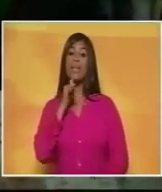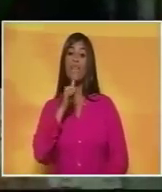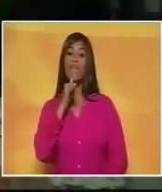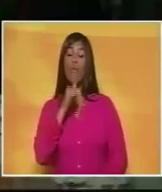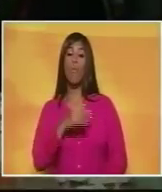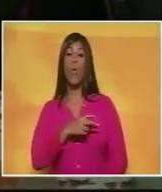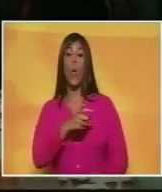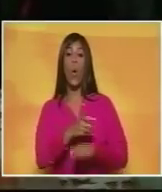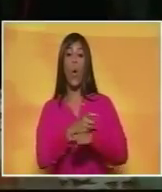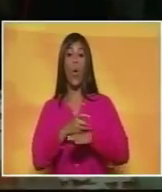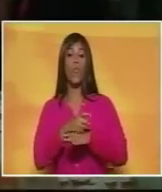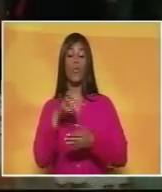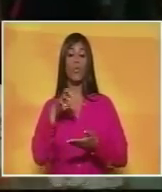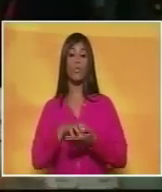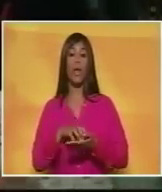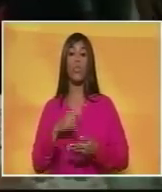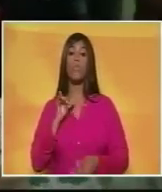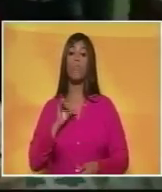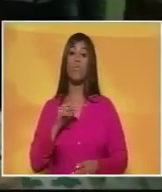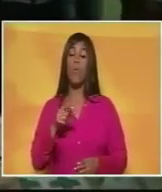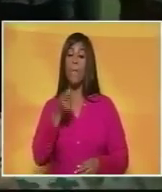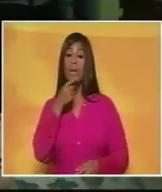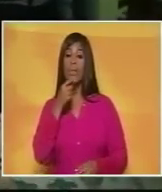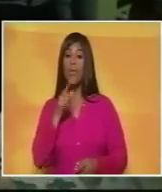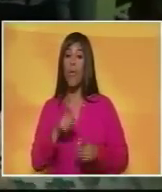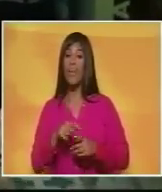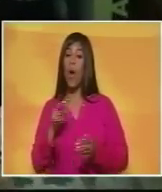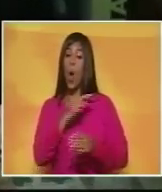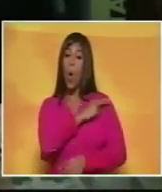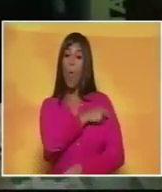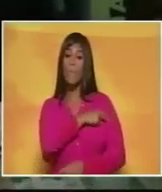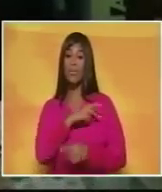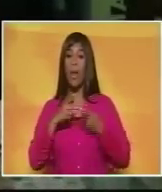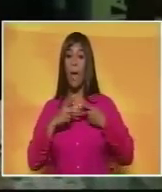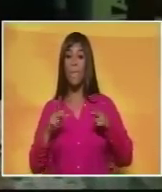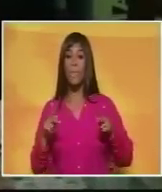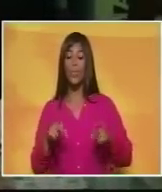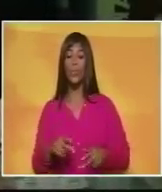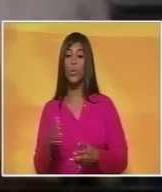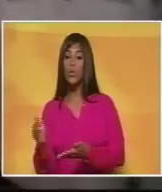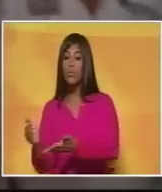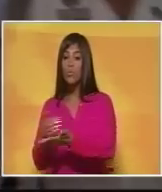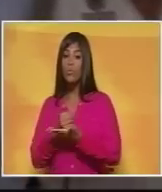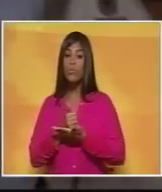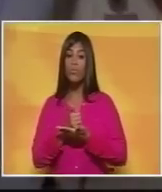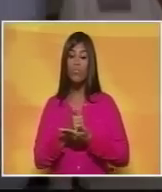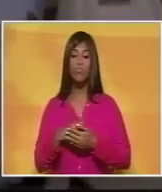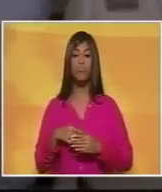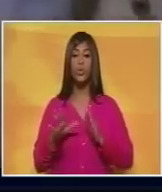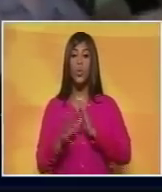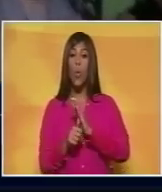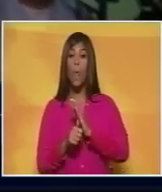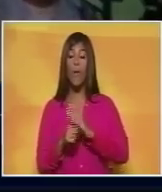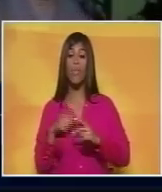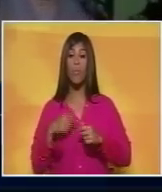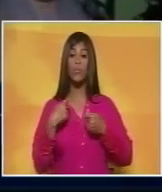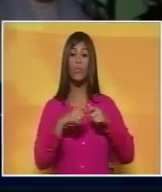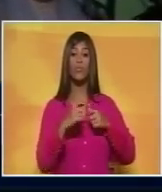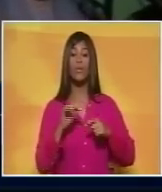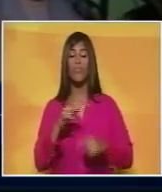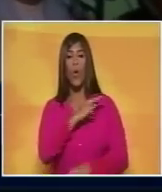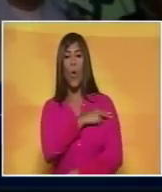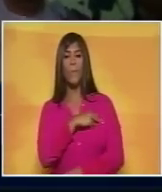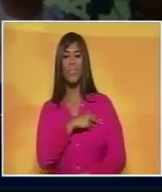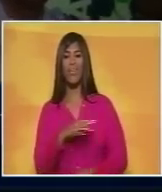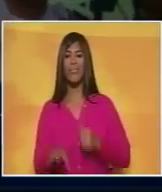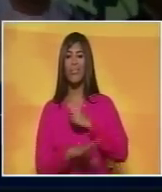máxima autoridad estatal que estos medicamentos son extraídos de los hospitales públicos de la región. Y todo esto lo sacaron de nuestros